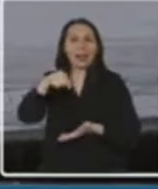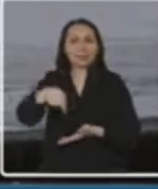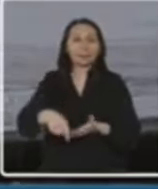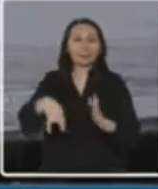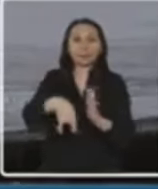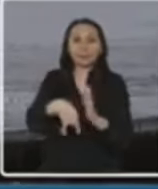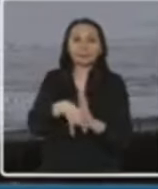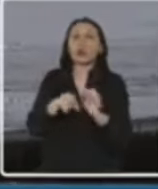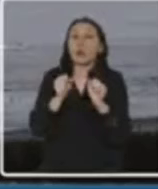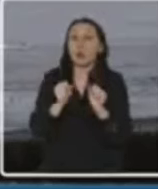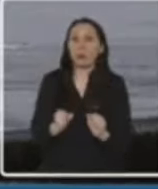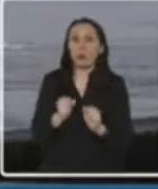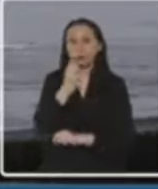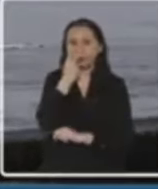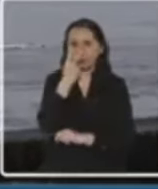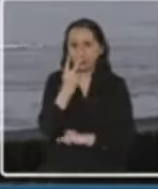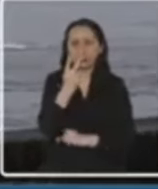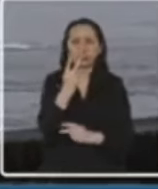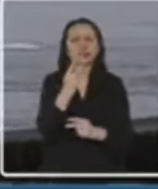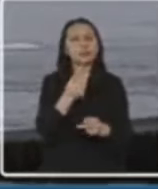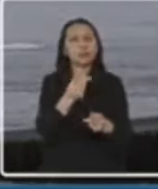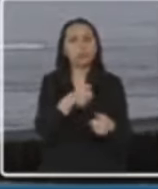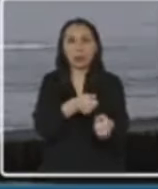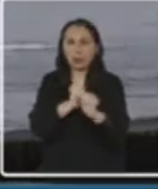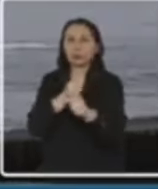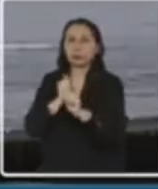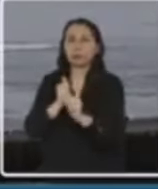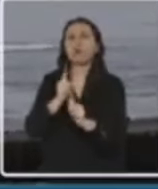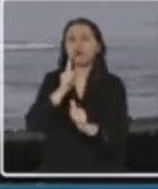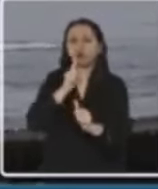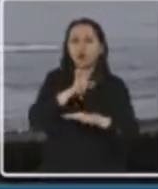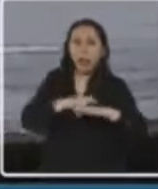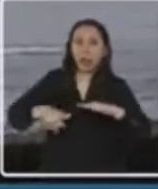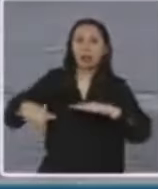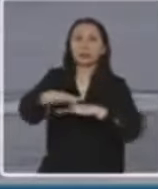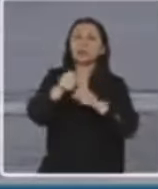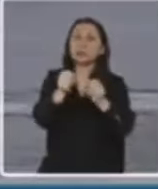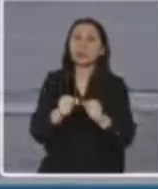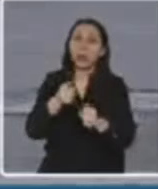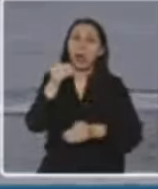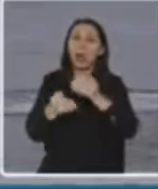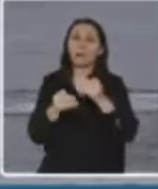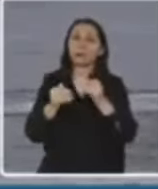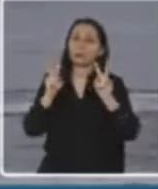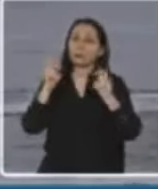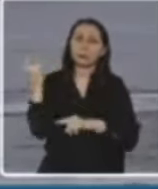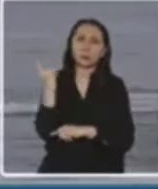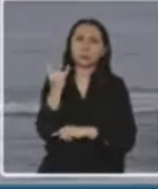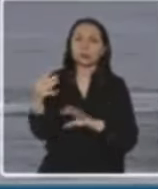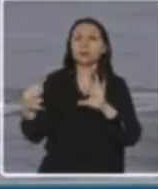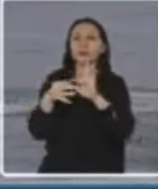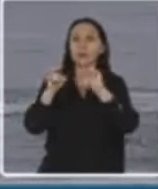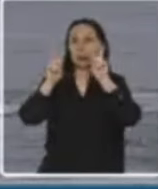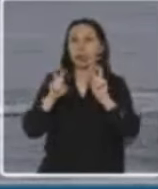chiloé de poder mirar a la cara los desafíos que tiene el archipiélago y tener la oportunidad de avanzar en cuestiones urgentes vinculadas